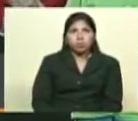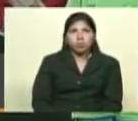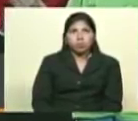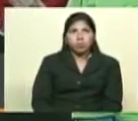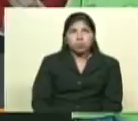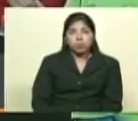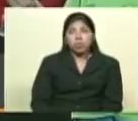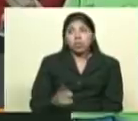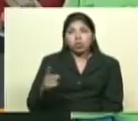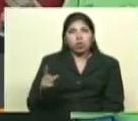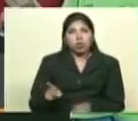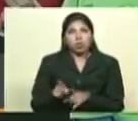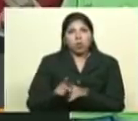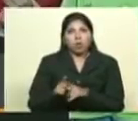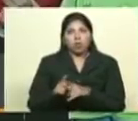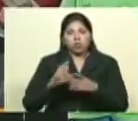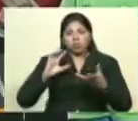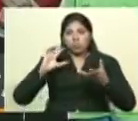desesperados